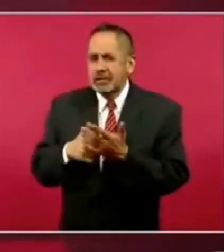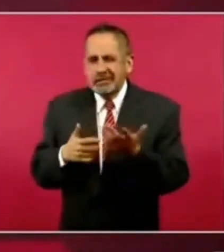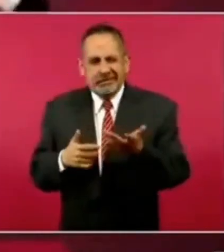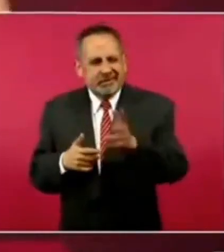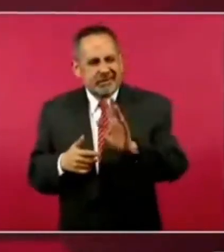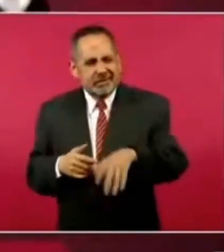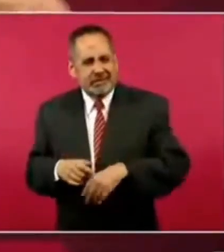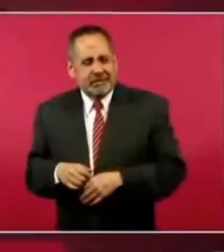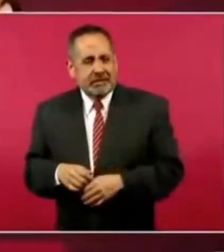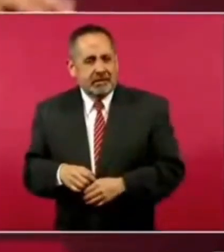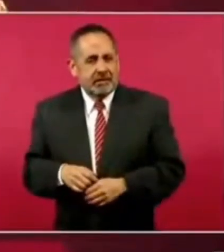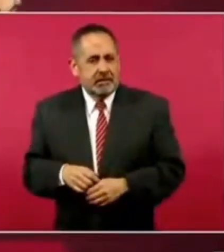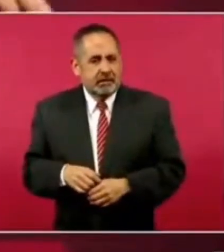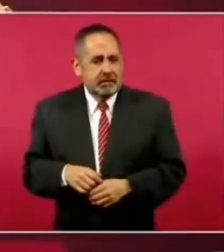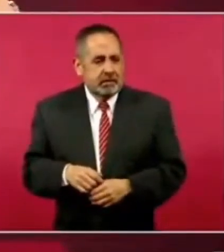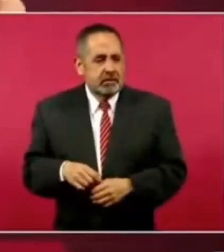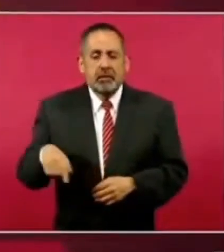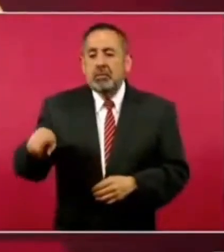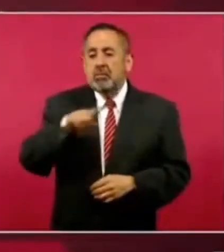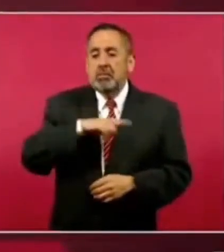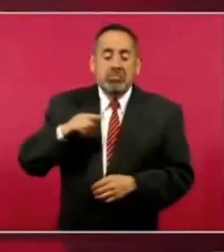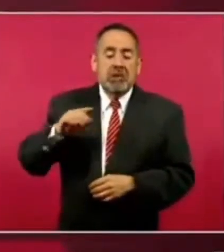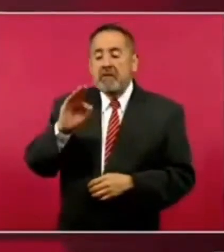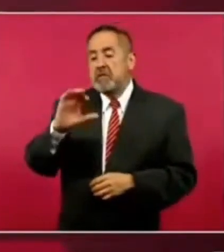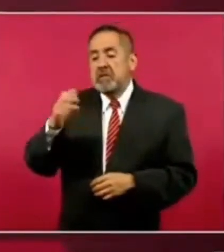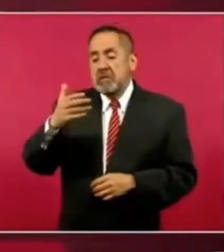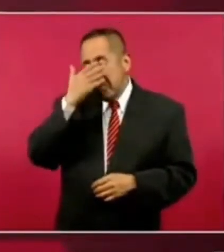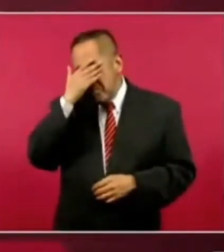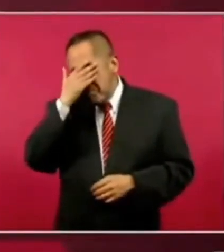Pues los van envolviendo